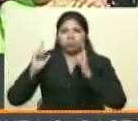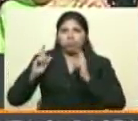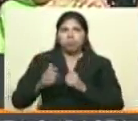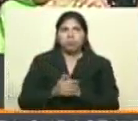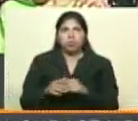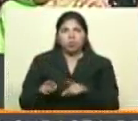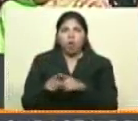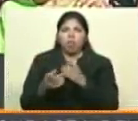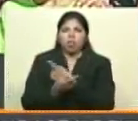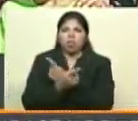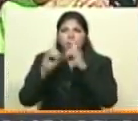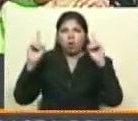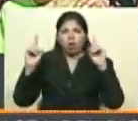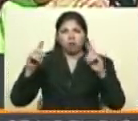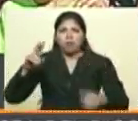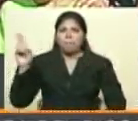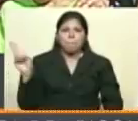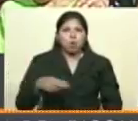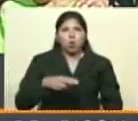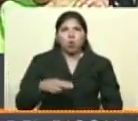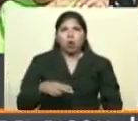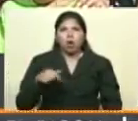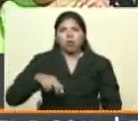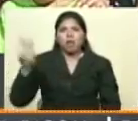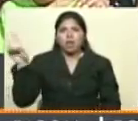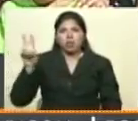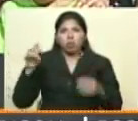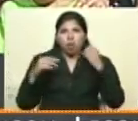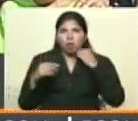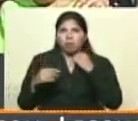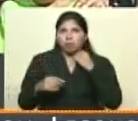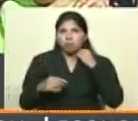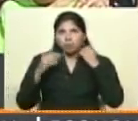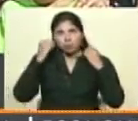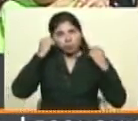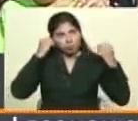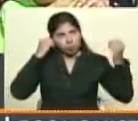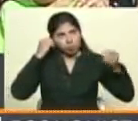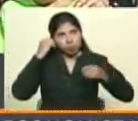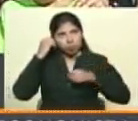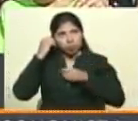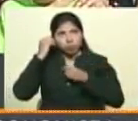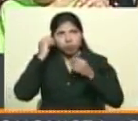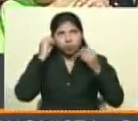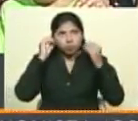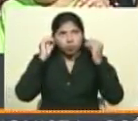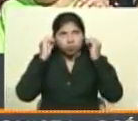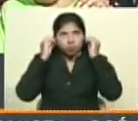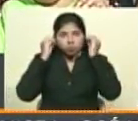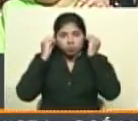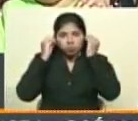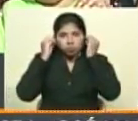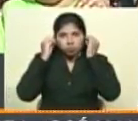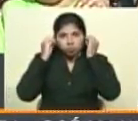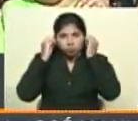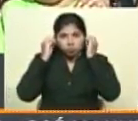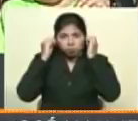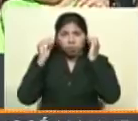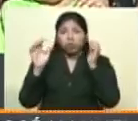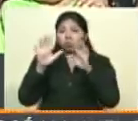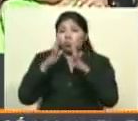democratizar cada vez más y garantizar la participación y el protagonismo del pueblo en todos los asuntos